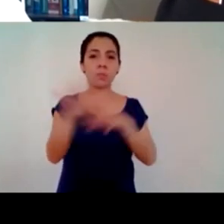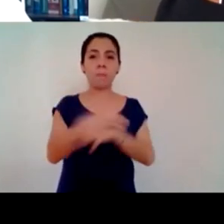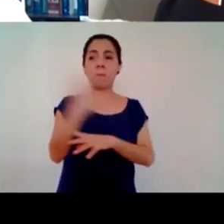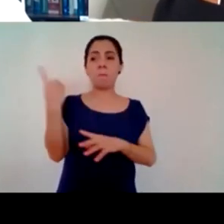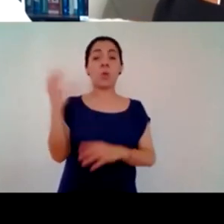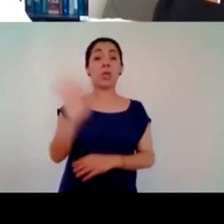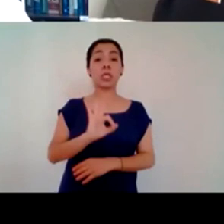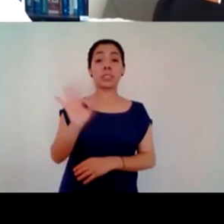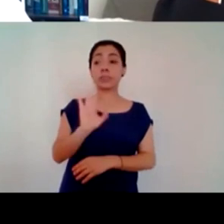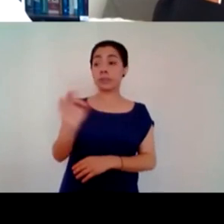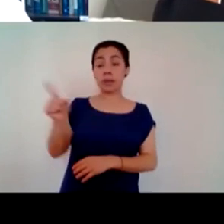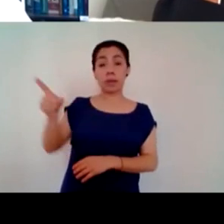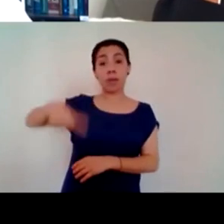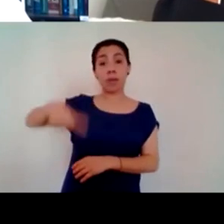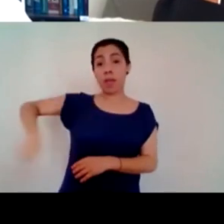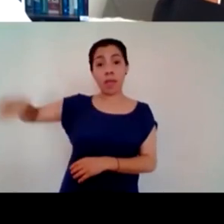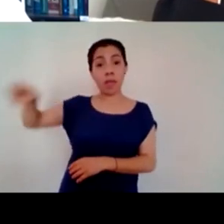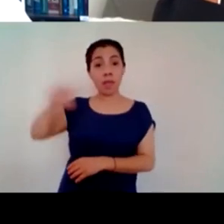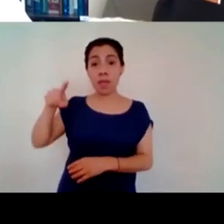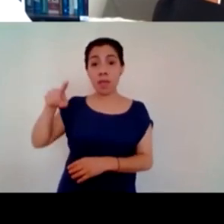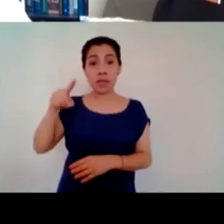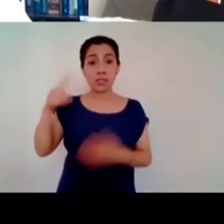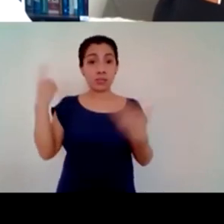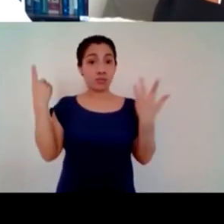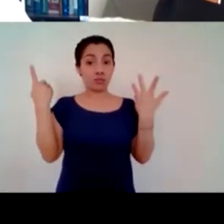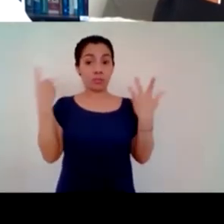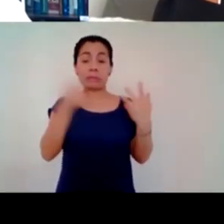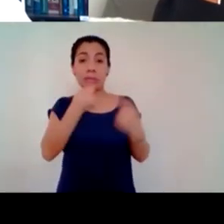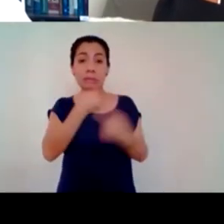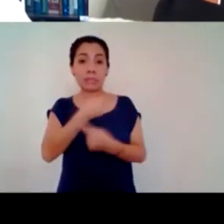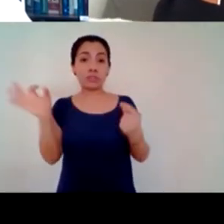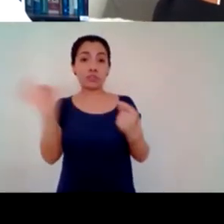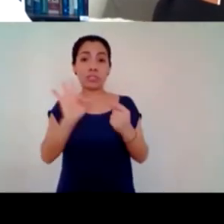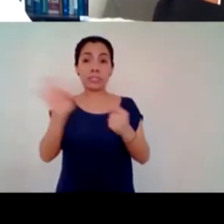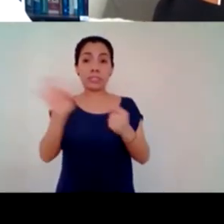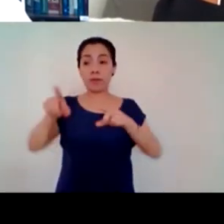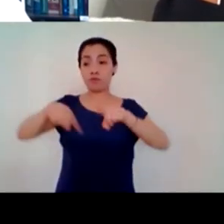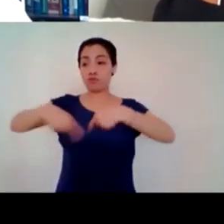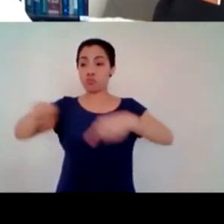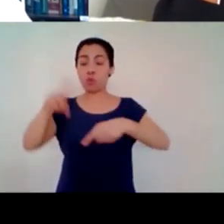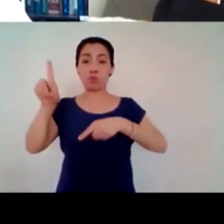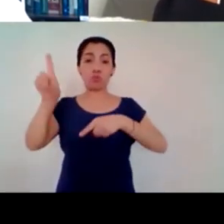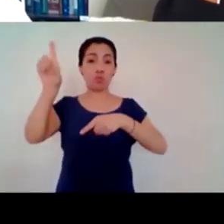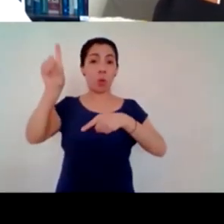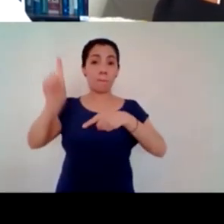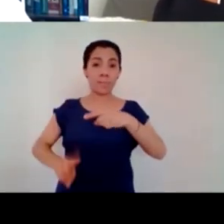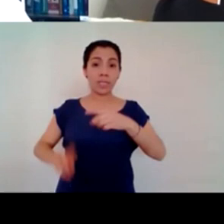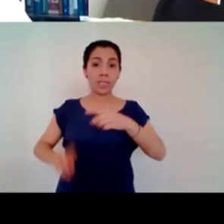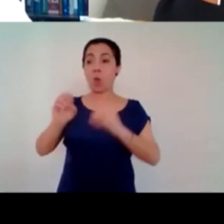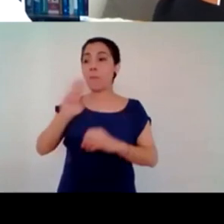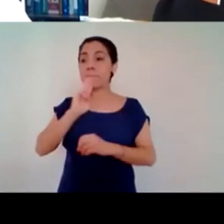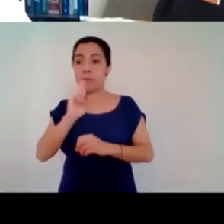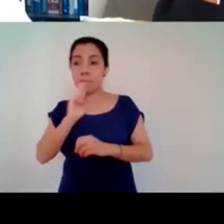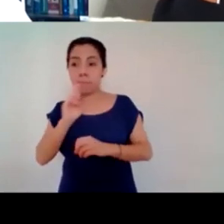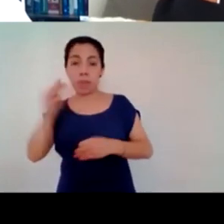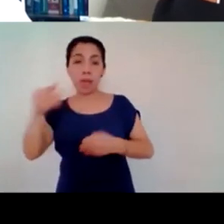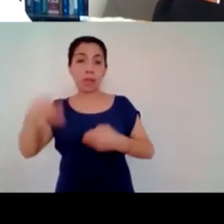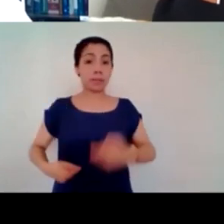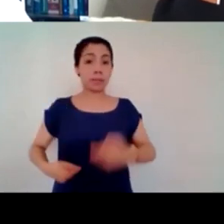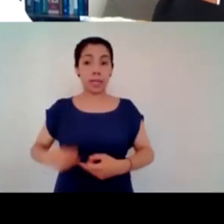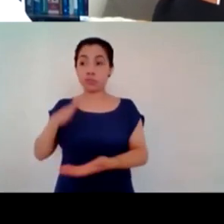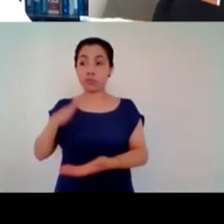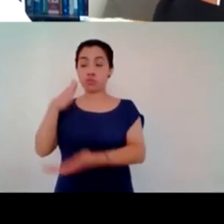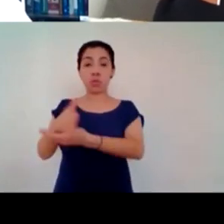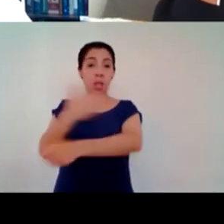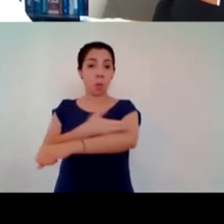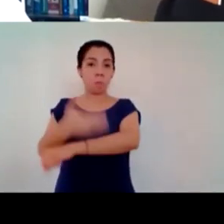habían tenido un papá que los acompañara al partido de fútbol los domingos, o una mamá que fuera con ellos al teatro de la escuela, o que nunca les